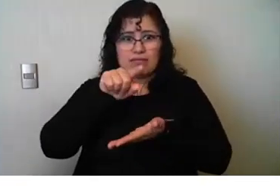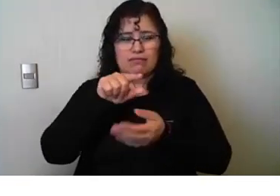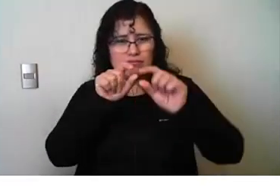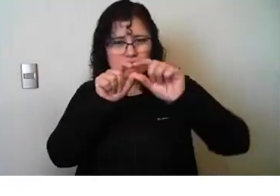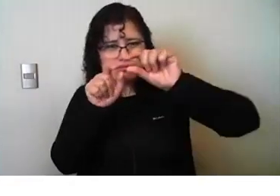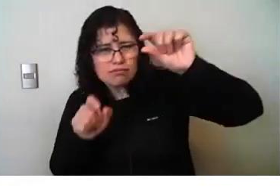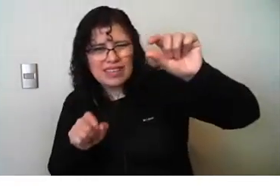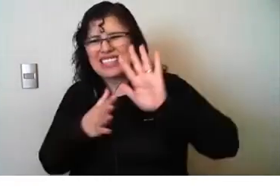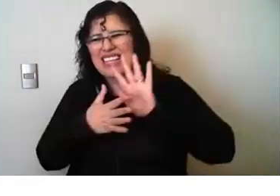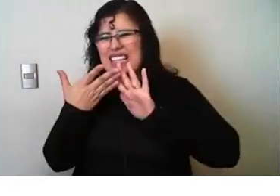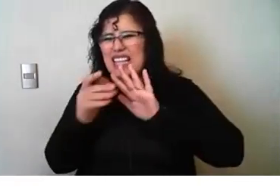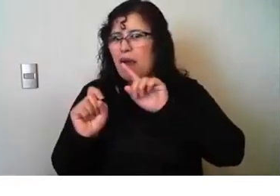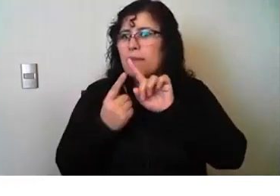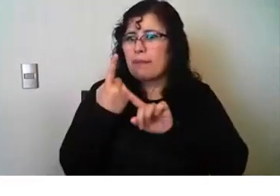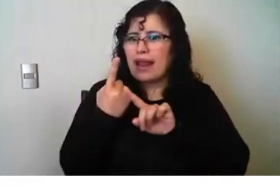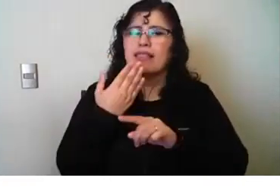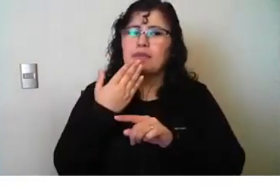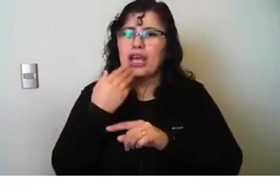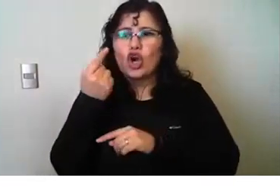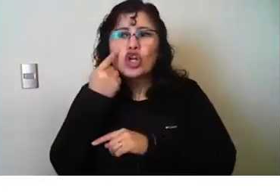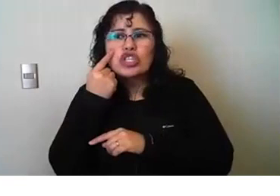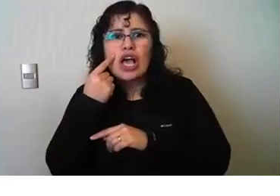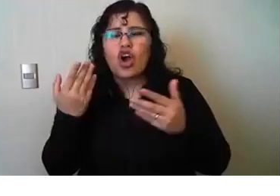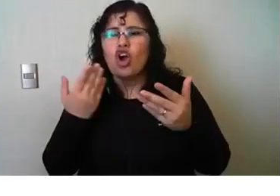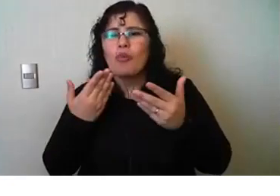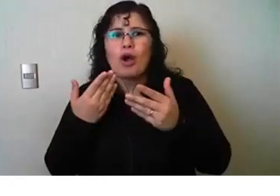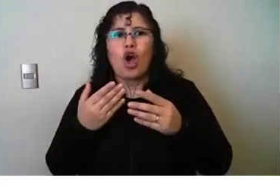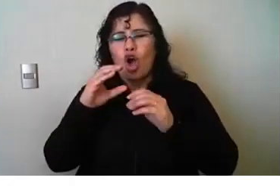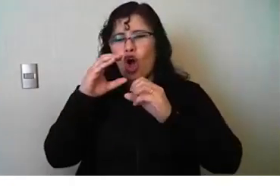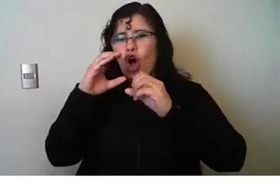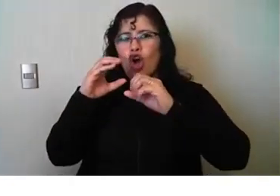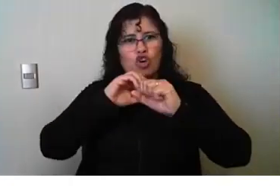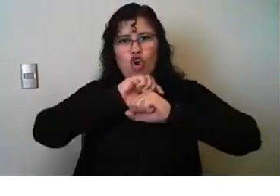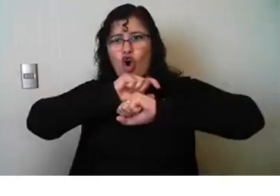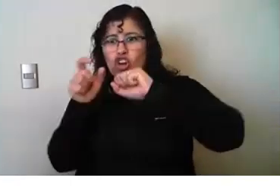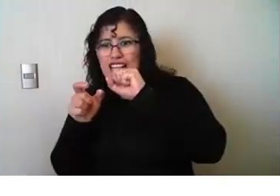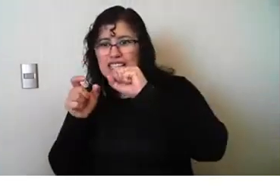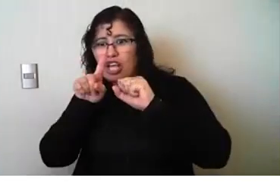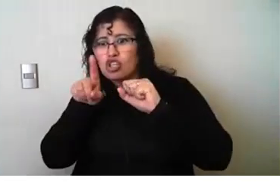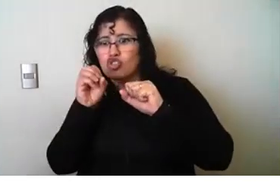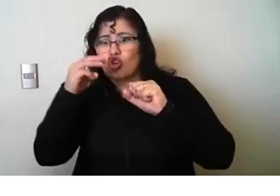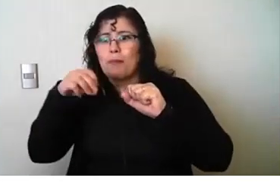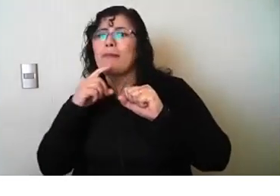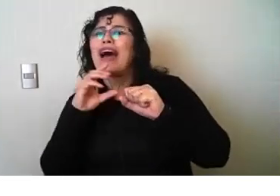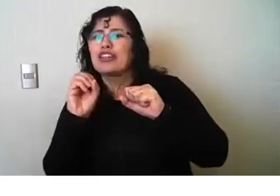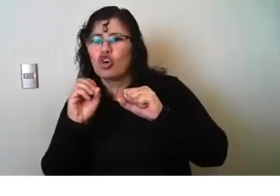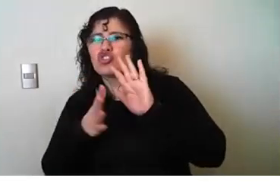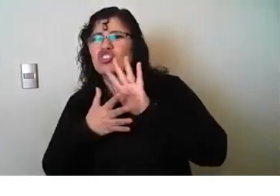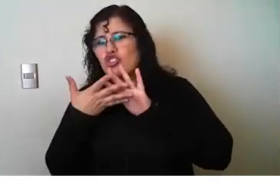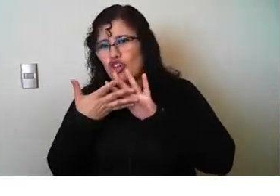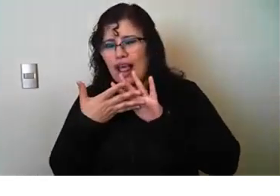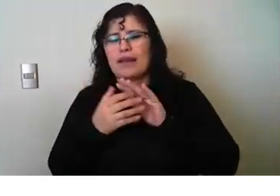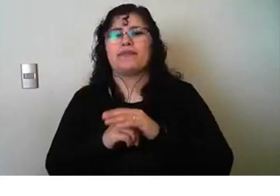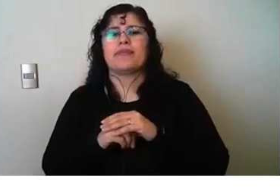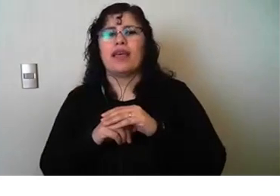sensitiva primaria, también conocida como corteza somatosensorial, y que estaría representada y habíamos dicho